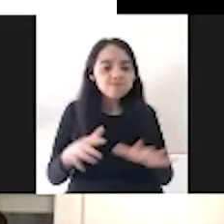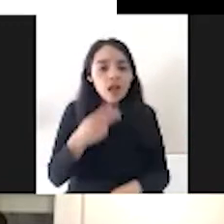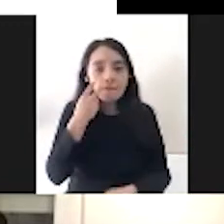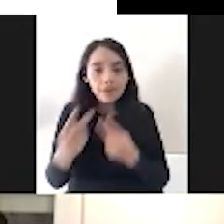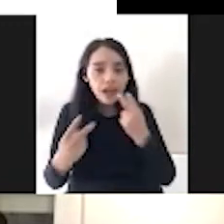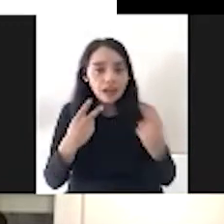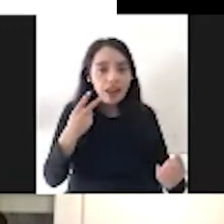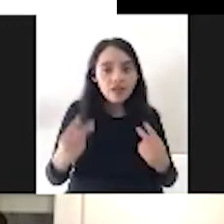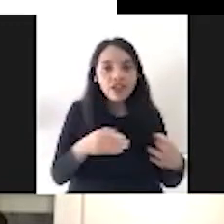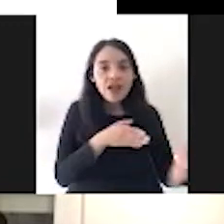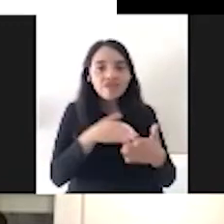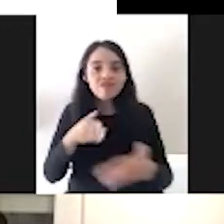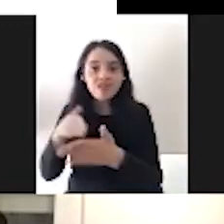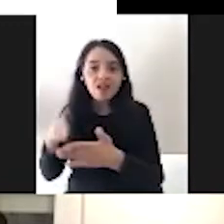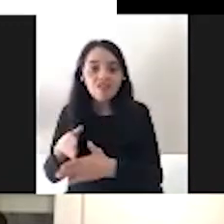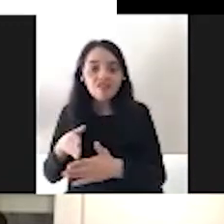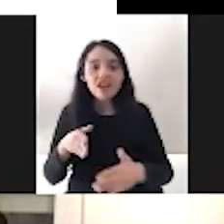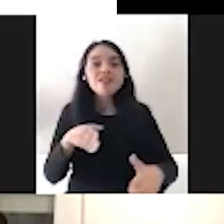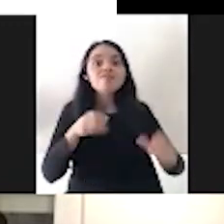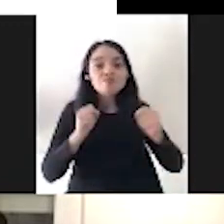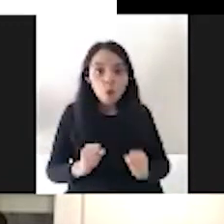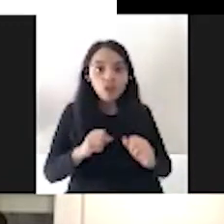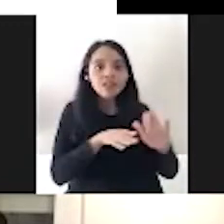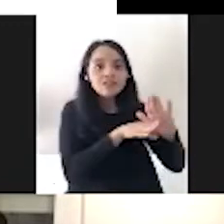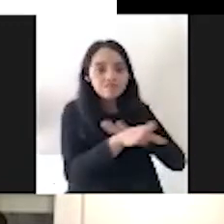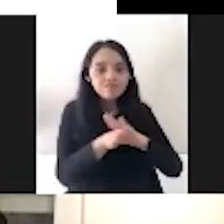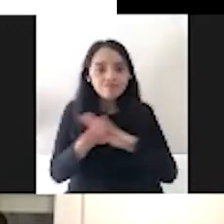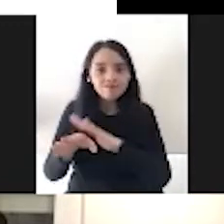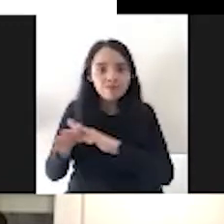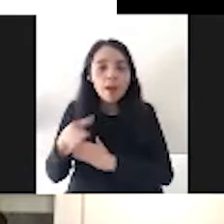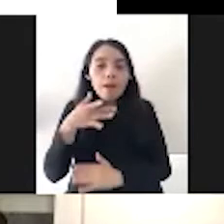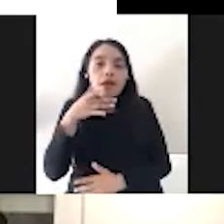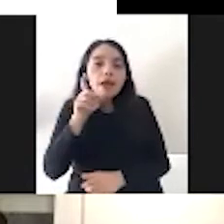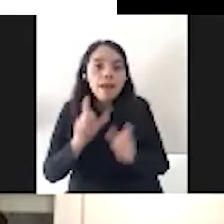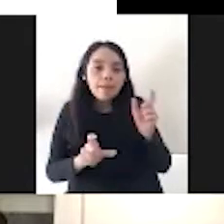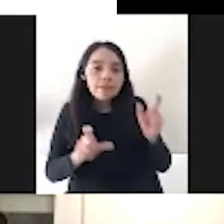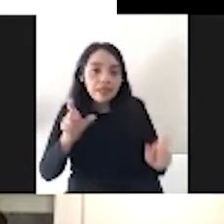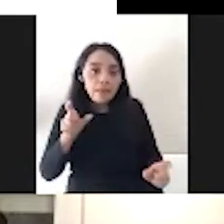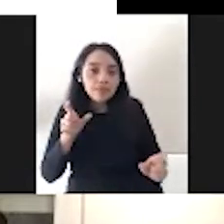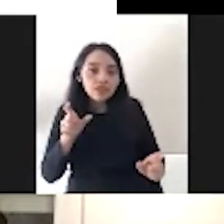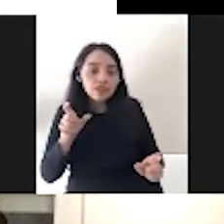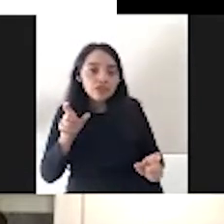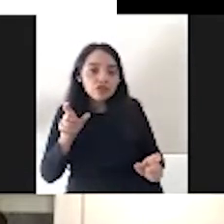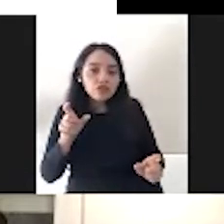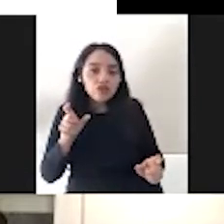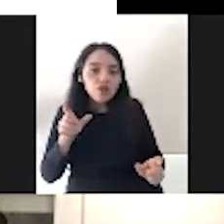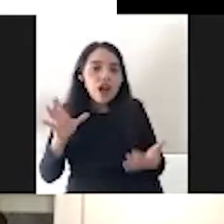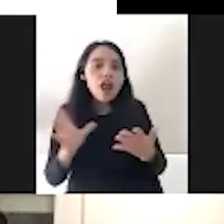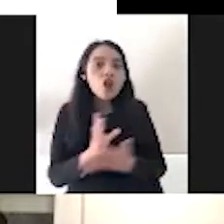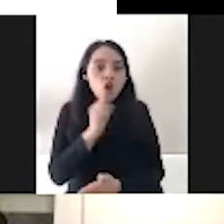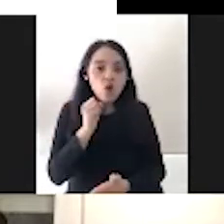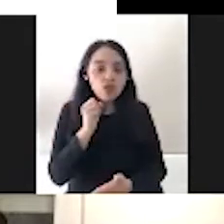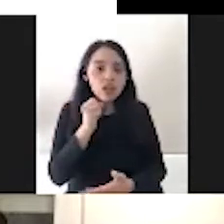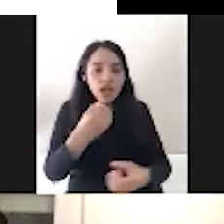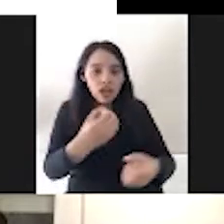eliminar todas las barreras, todos los obstáculos que limitan o que impiden la presencia, la participación y el logro de todos